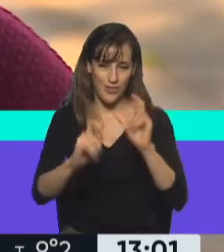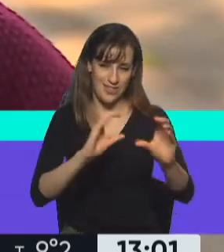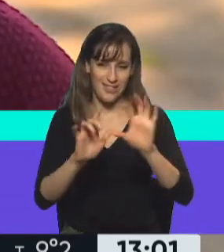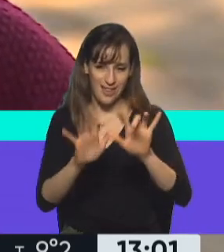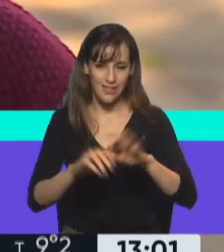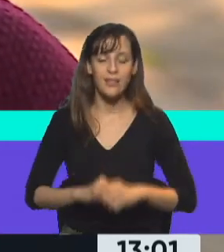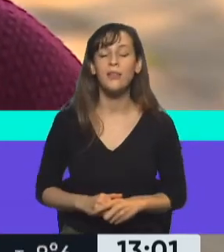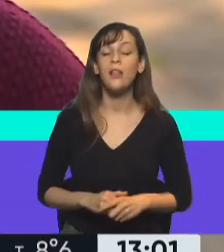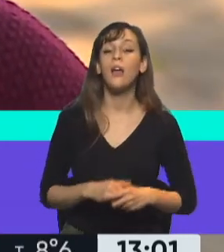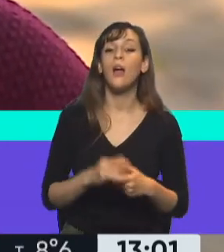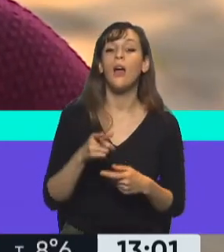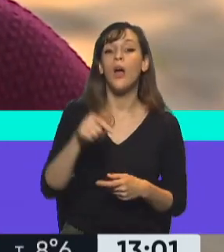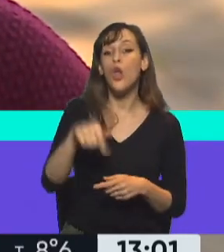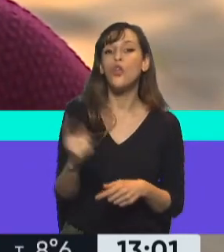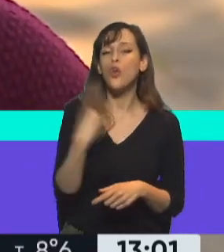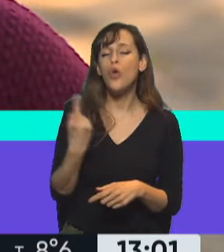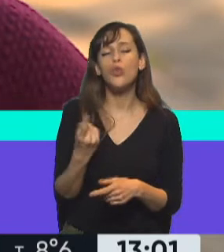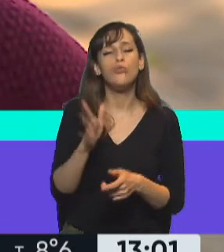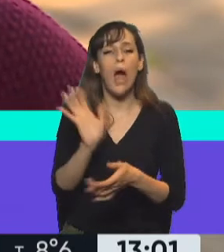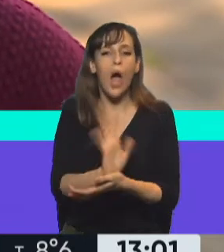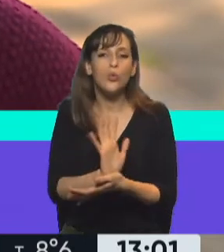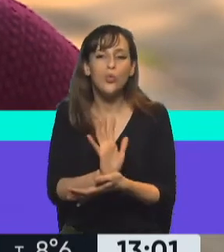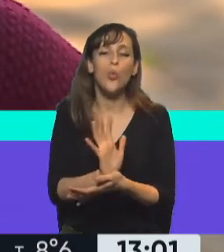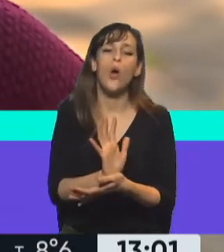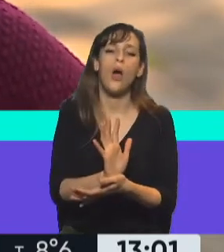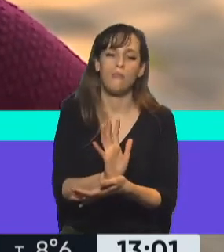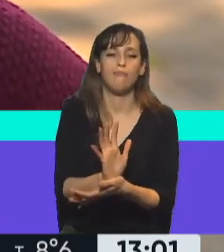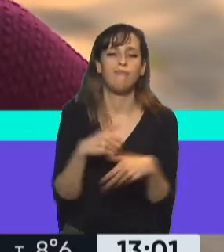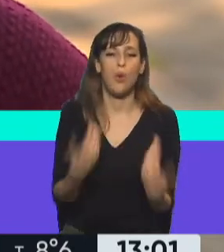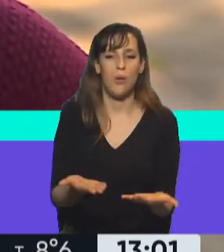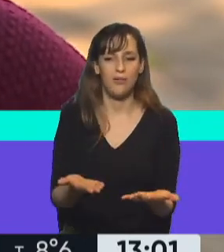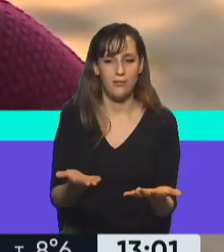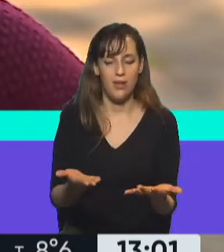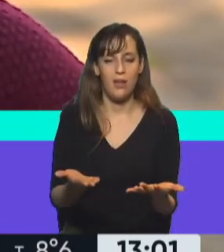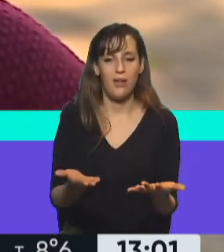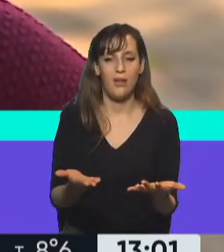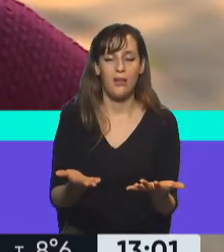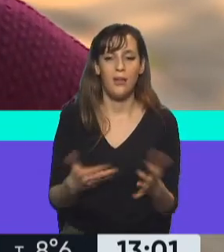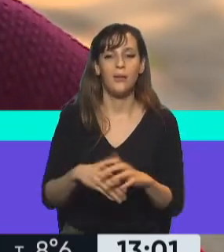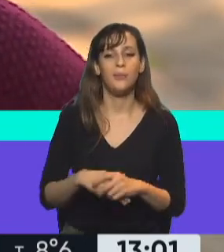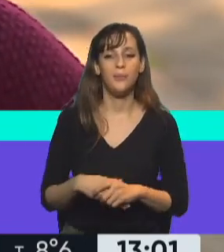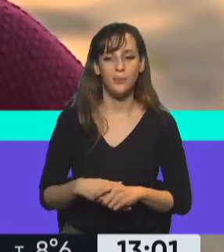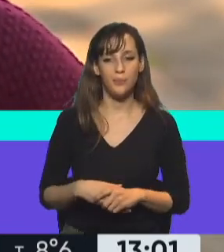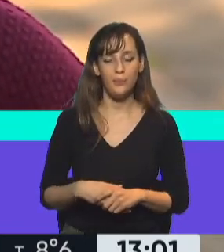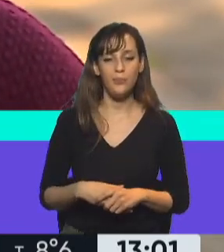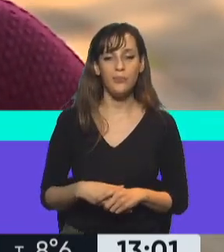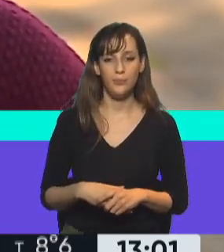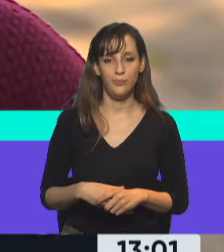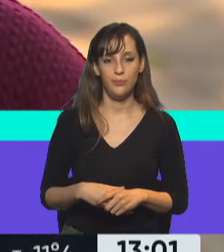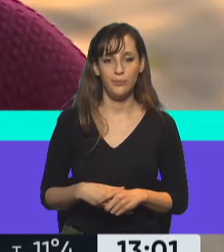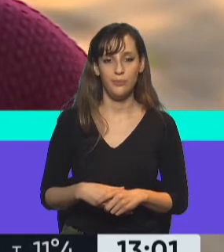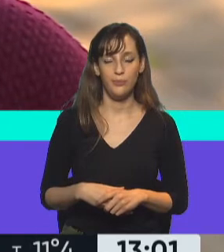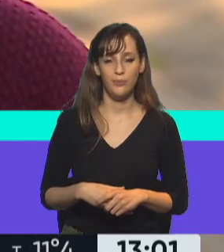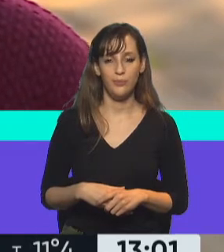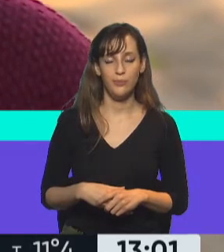es el histrionismo justamente, es sí usarlo, estamos en estos últimos días volviéndolo a usar porque lo habíamos retirado un poco